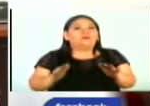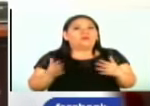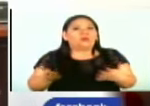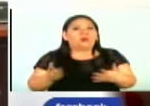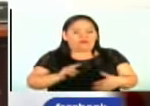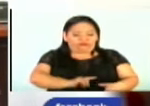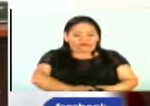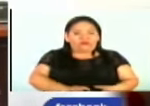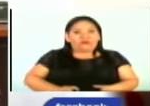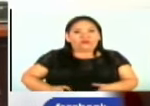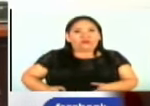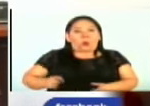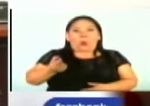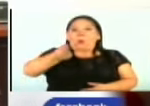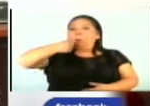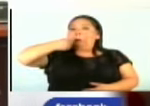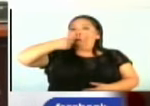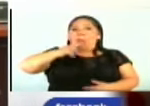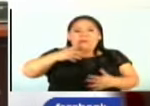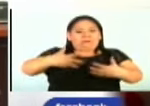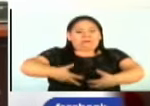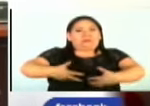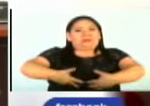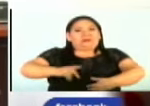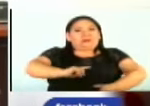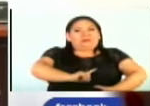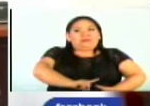bacterias resistentes. Entonces,